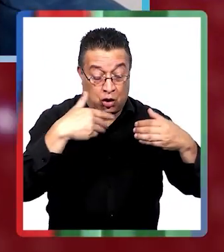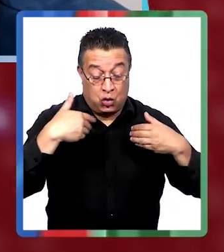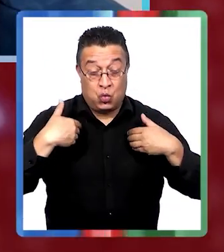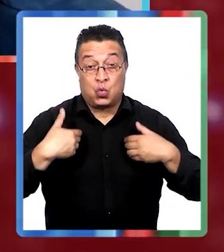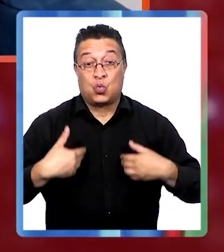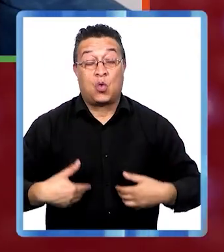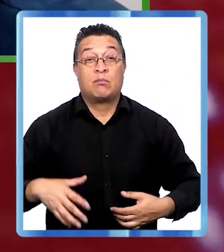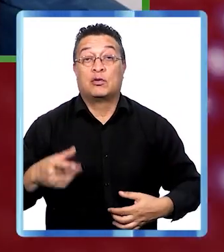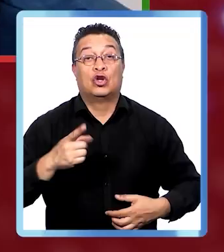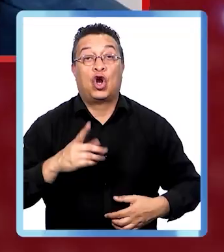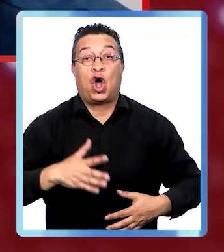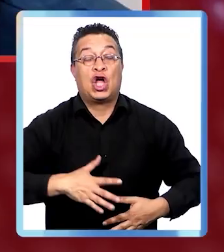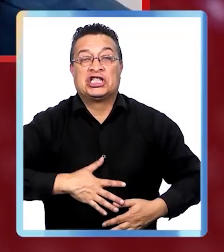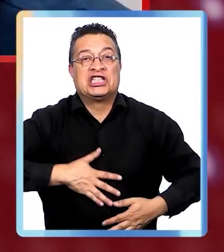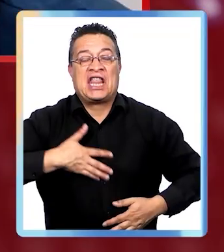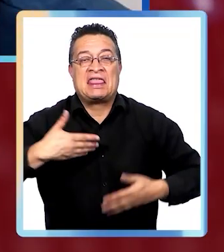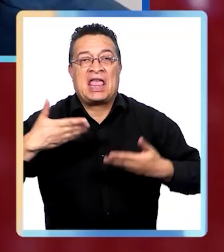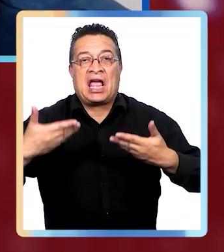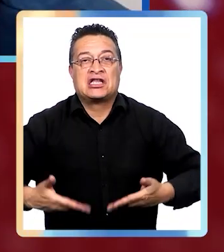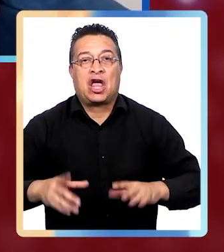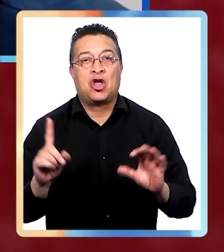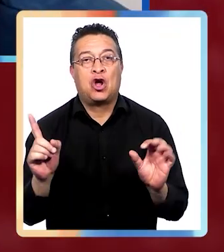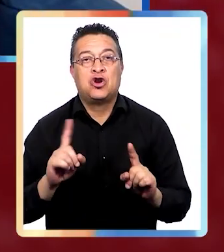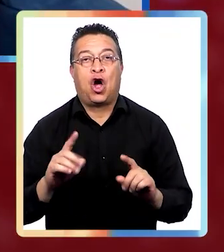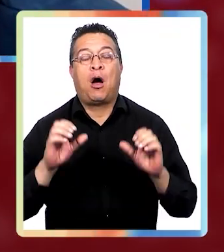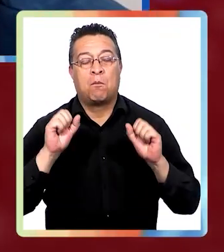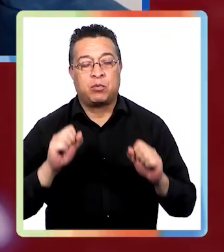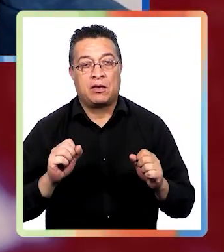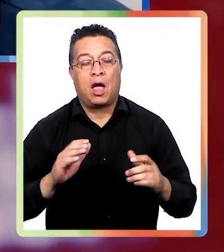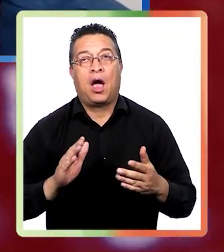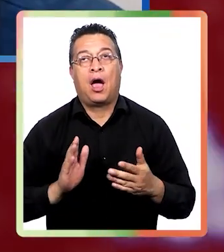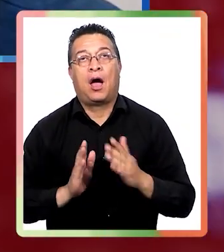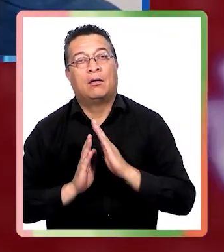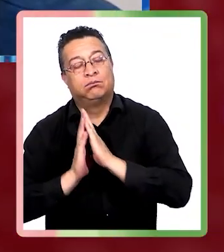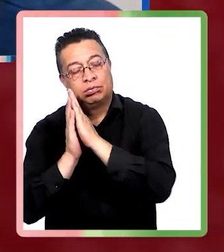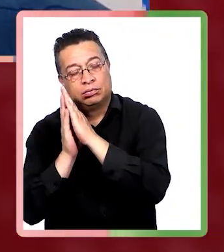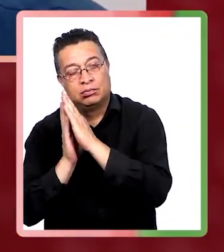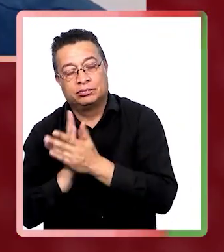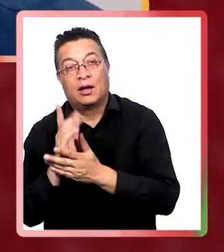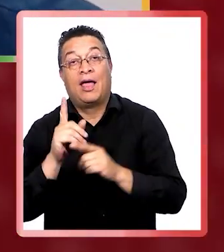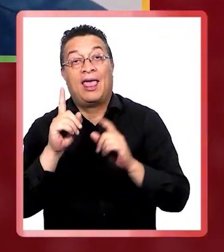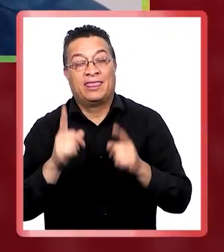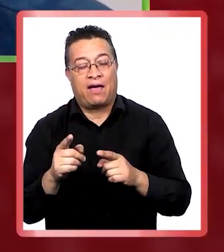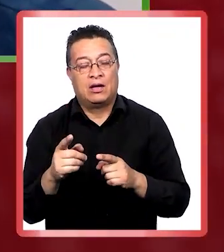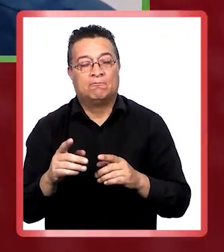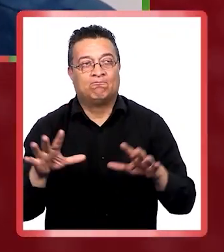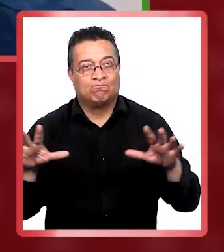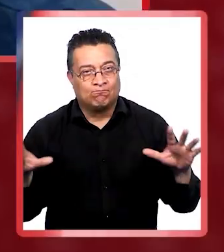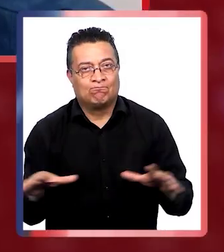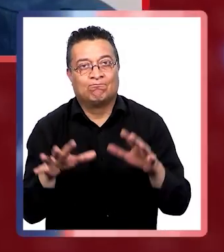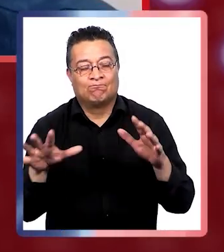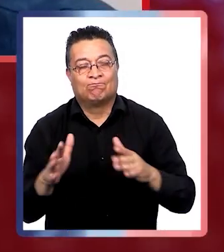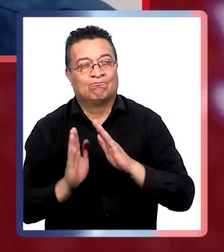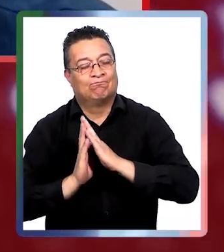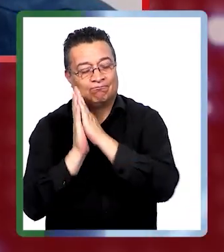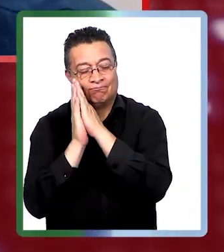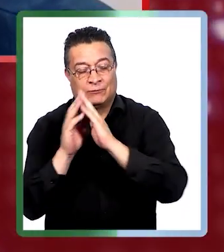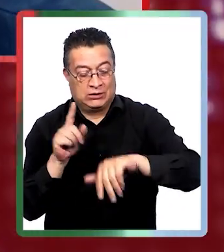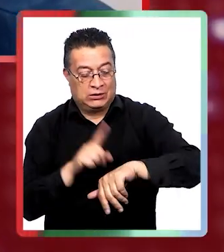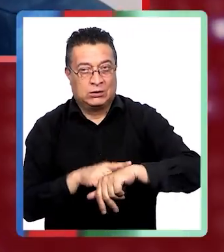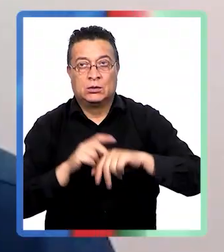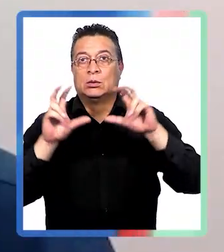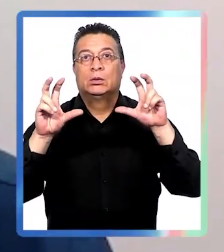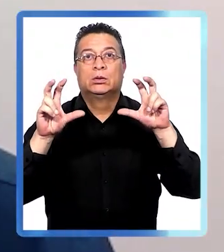y nuestro cuerpo no se siente cansado para poder empezar a dormir? Uno tiene que entrar a hacer un esfuerzo por